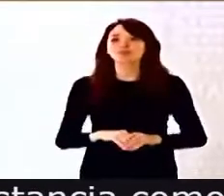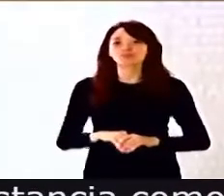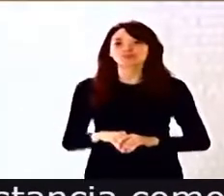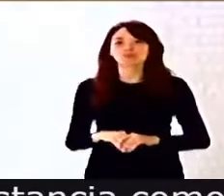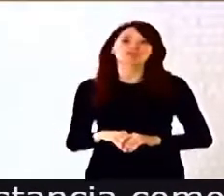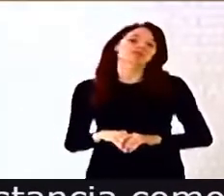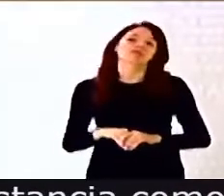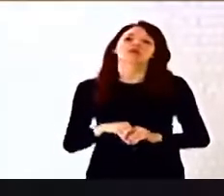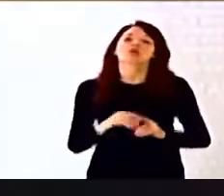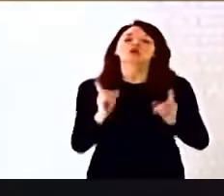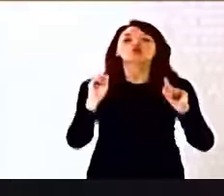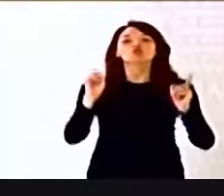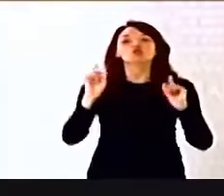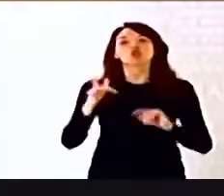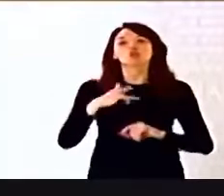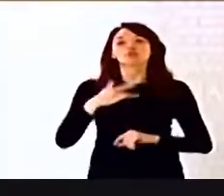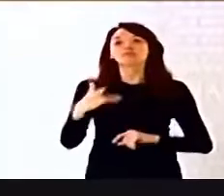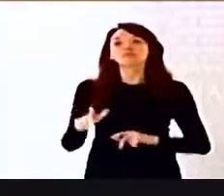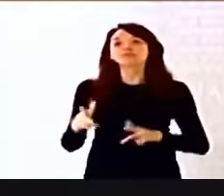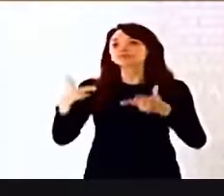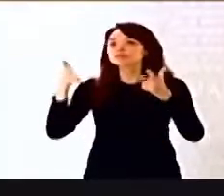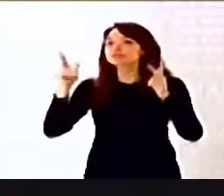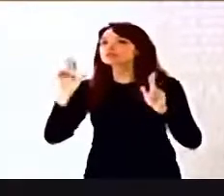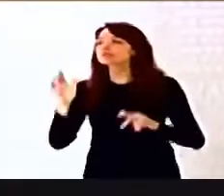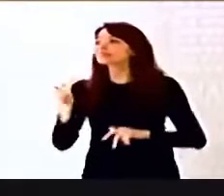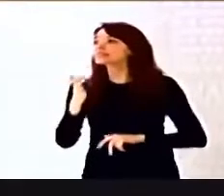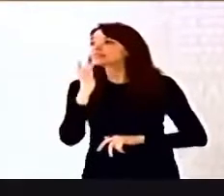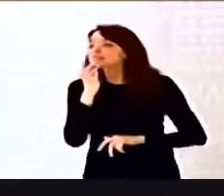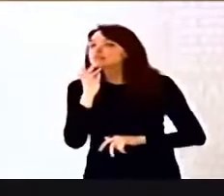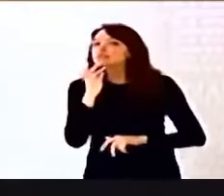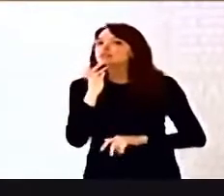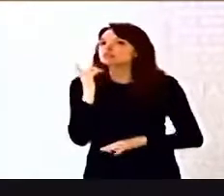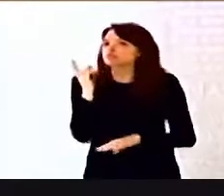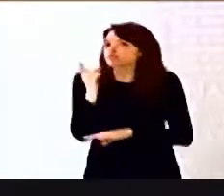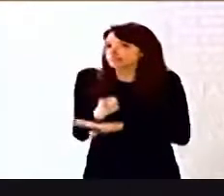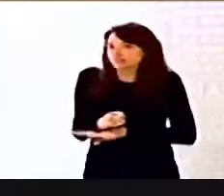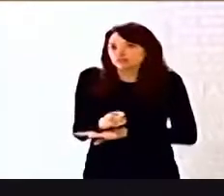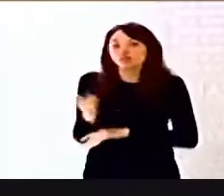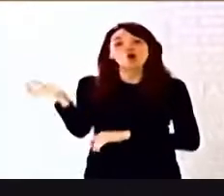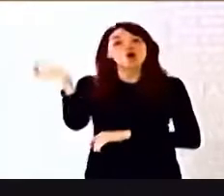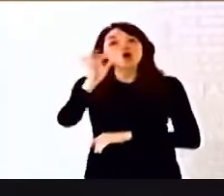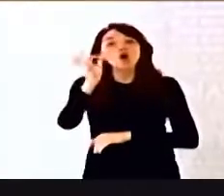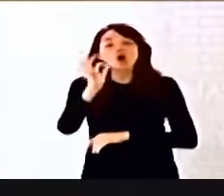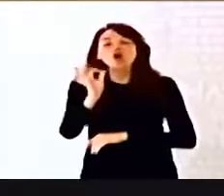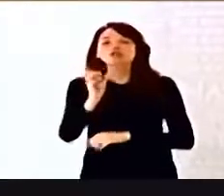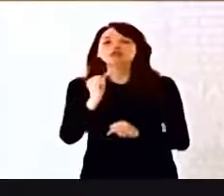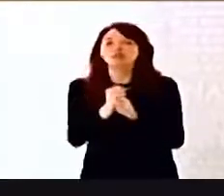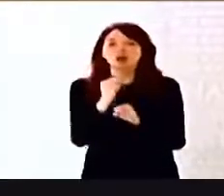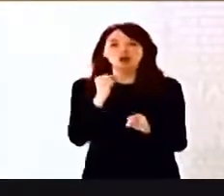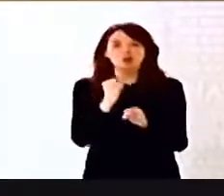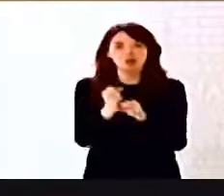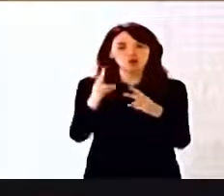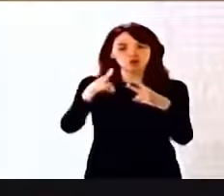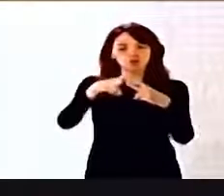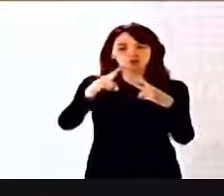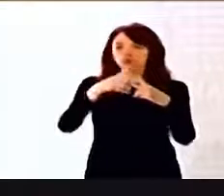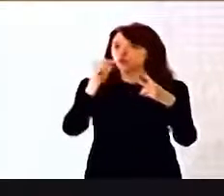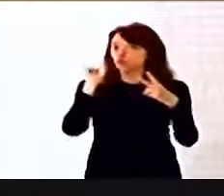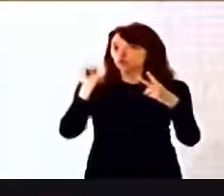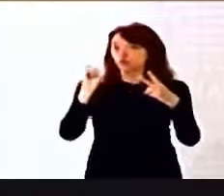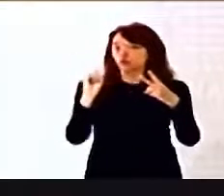Solo está permitido por causas de fuerza mayor o por trabajo, pero en ningún